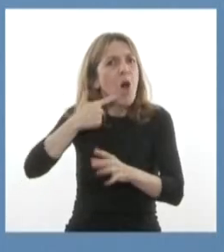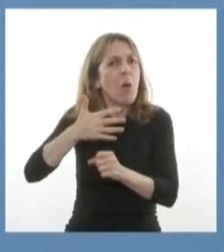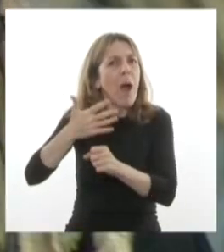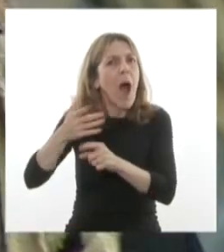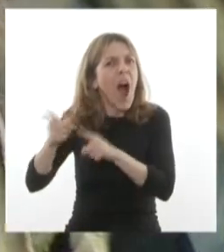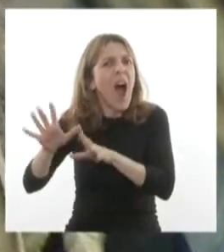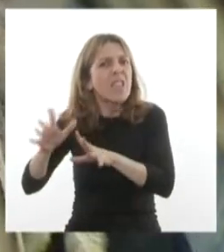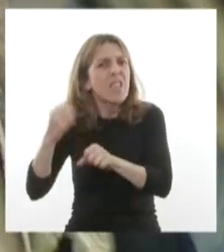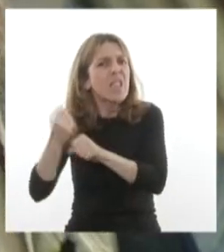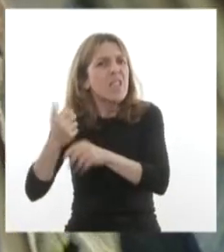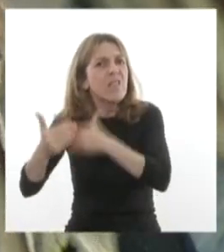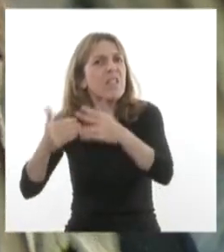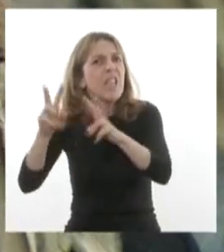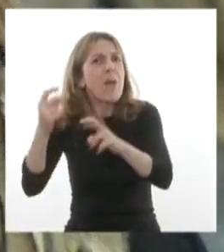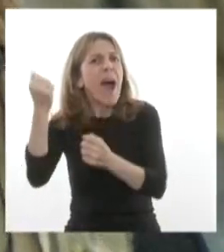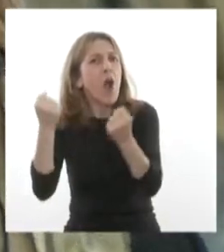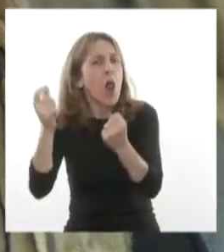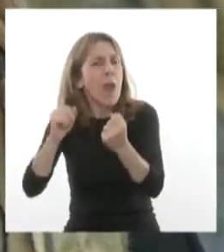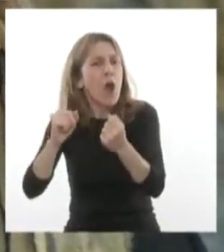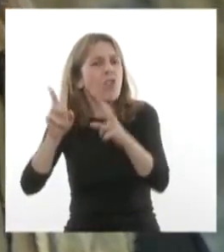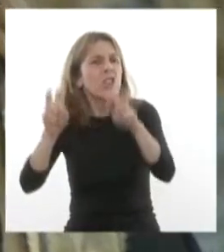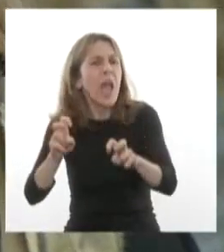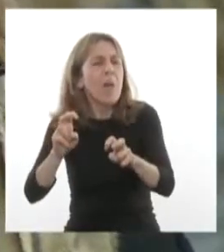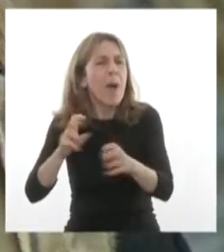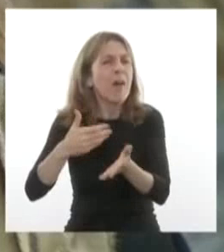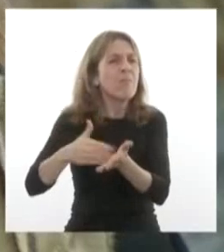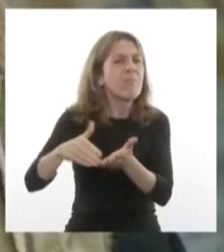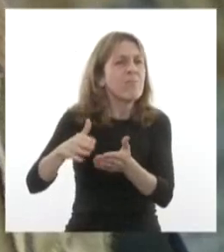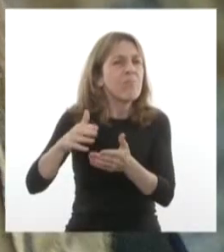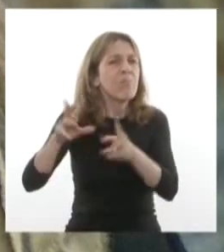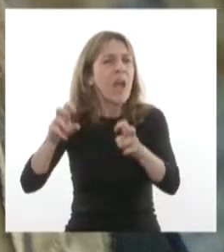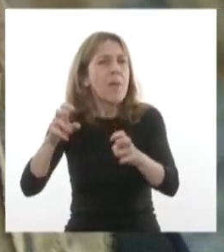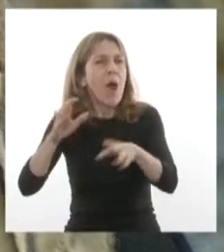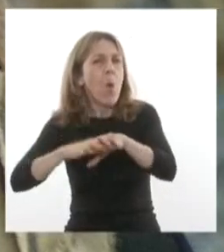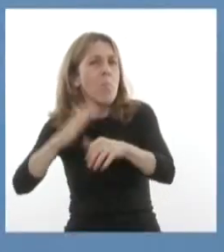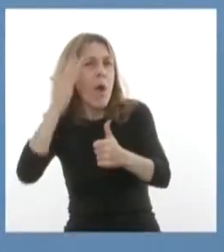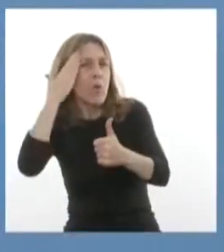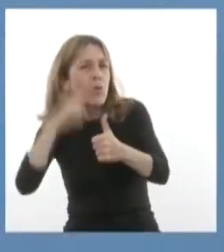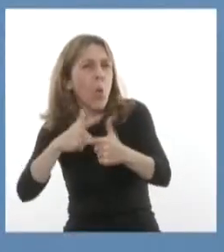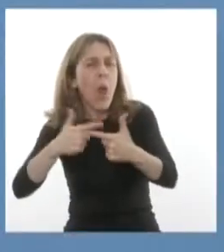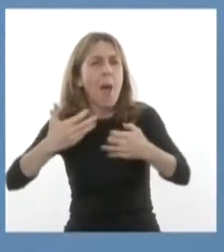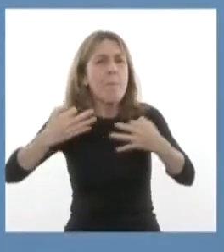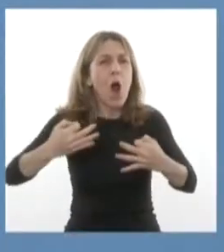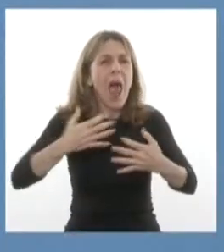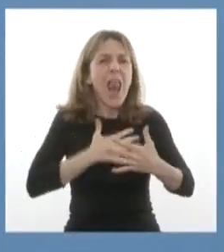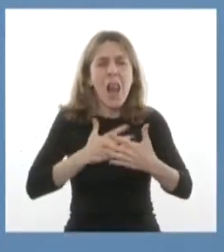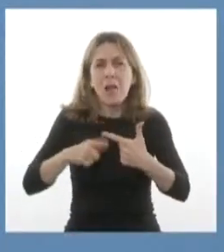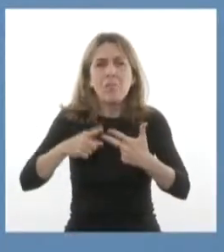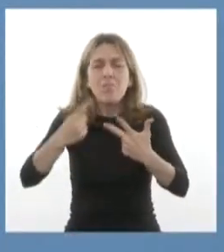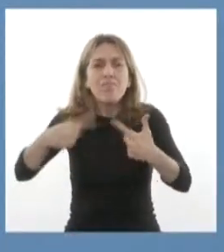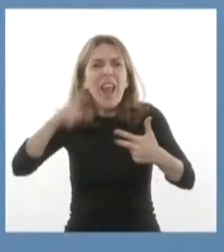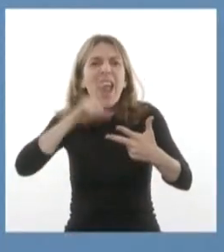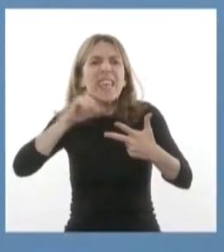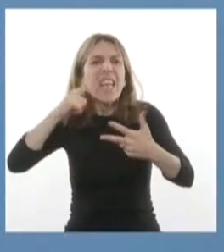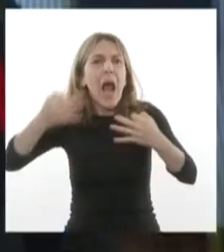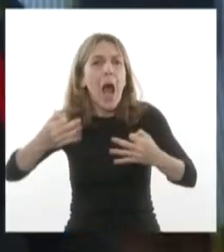cuestiones económicas, sino por cuestiones culturales, morales, éticas, no sé